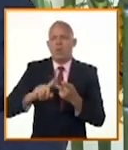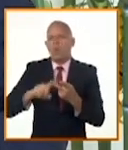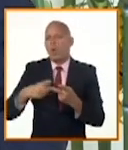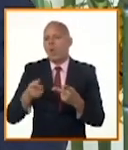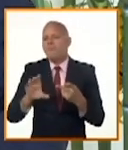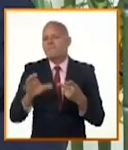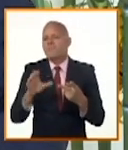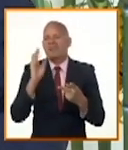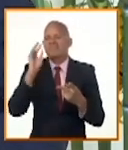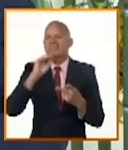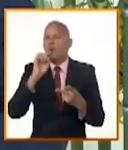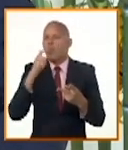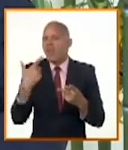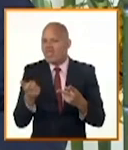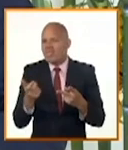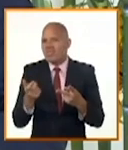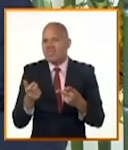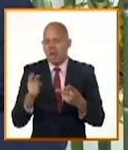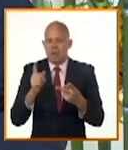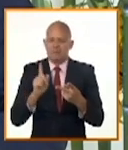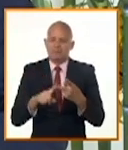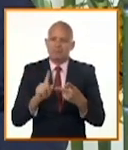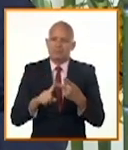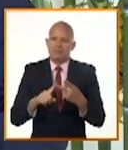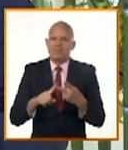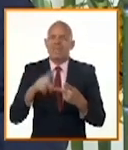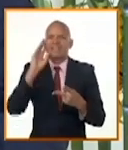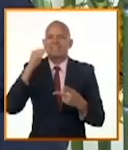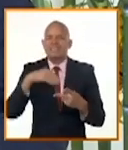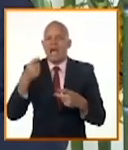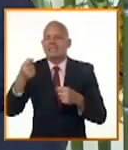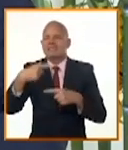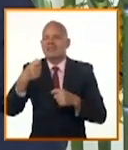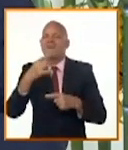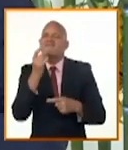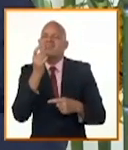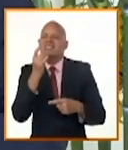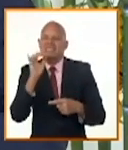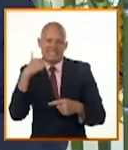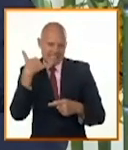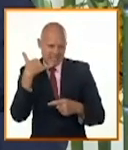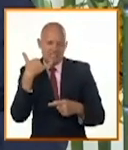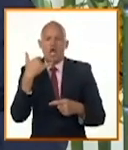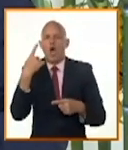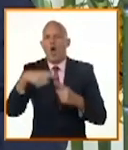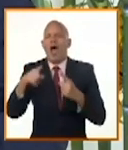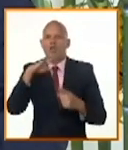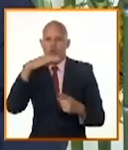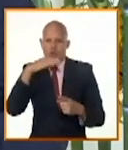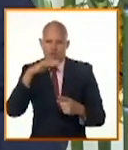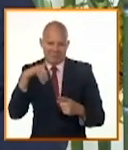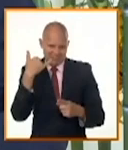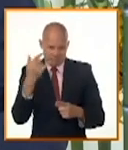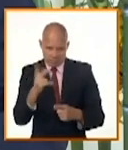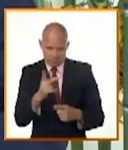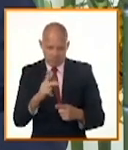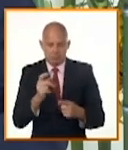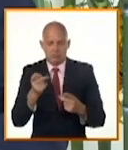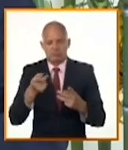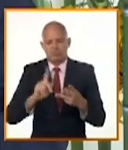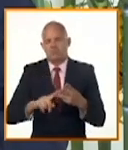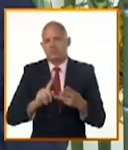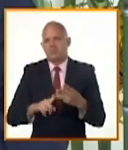móvil que dentro de la banca móvil tenemos en zona y a transfer móvil y la banca remota